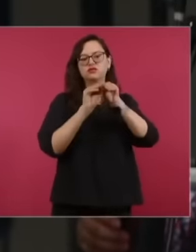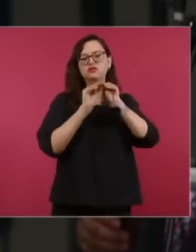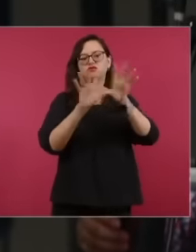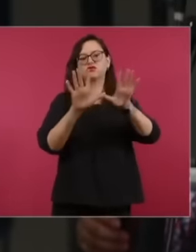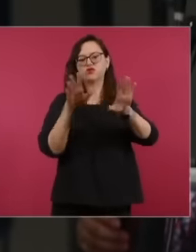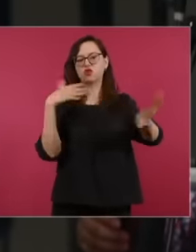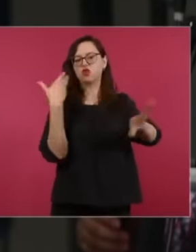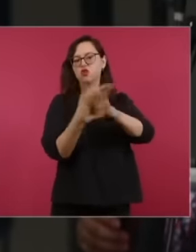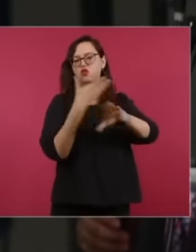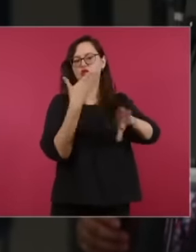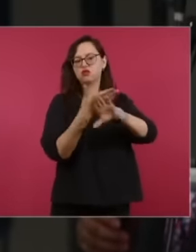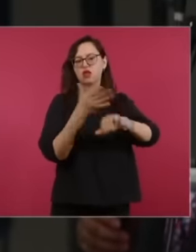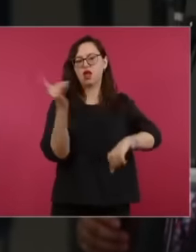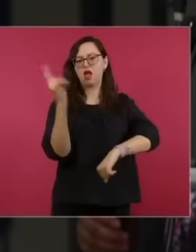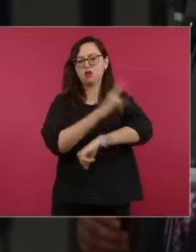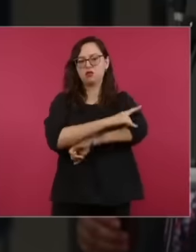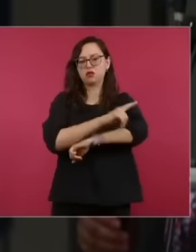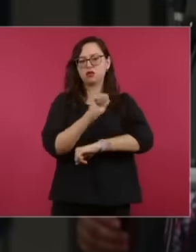y mentiras